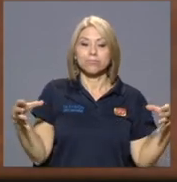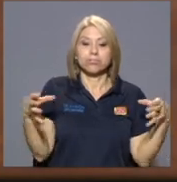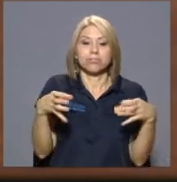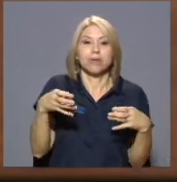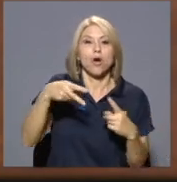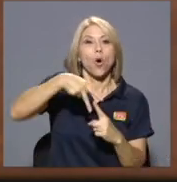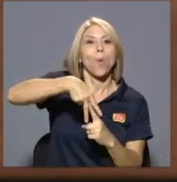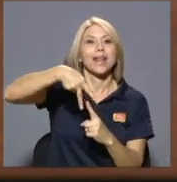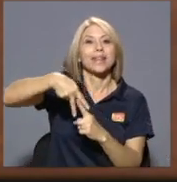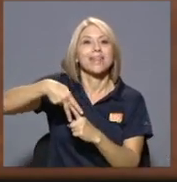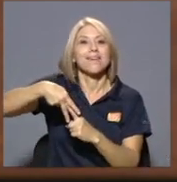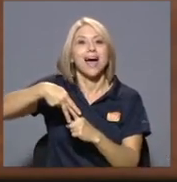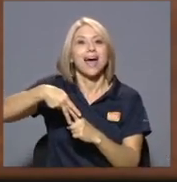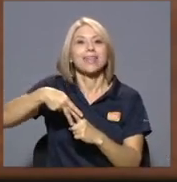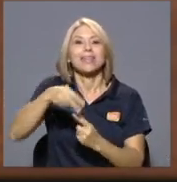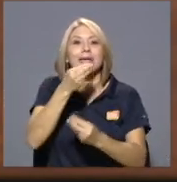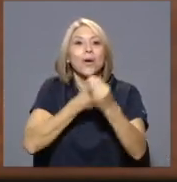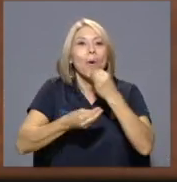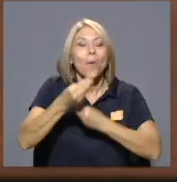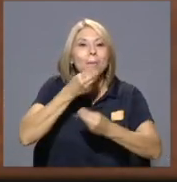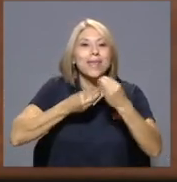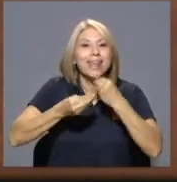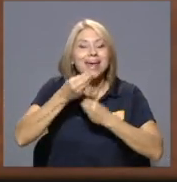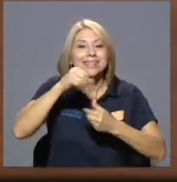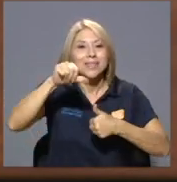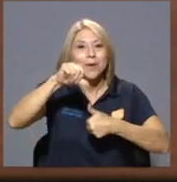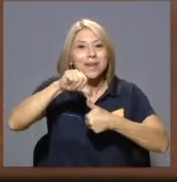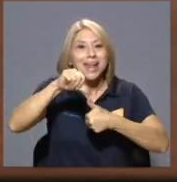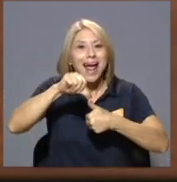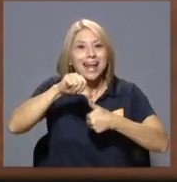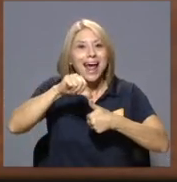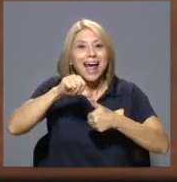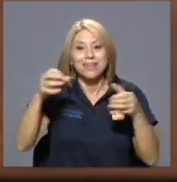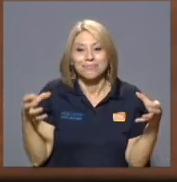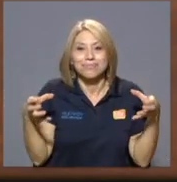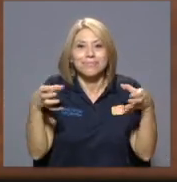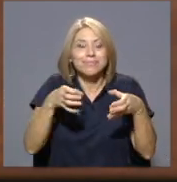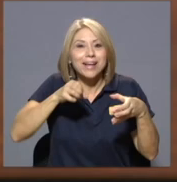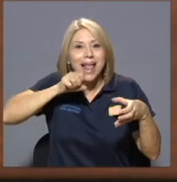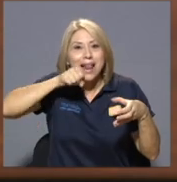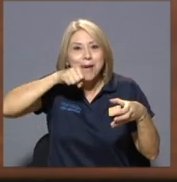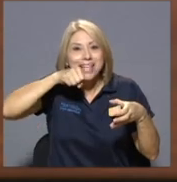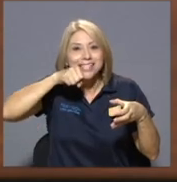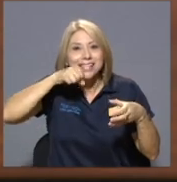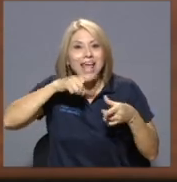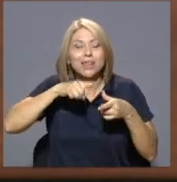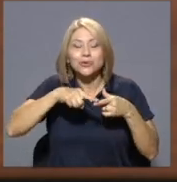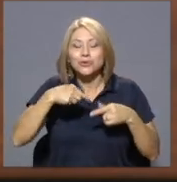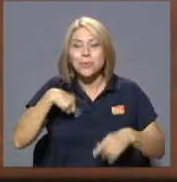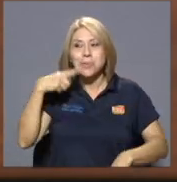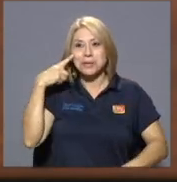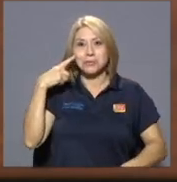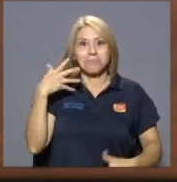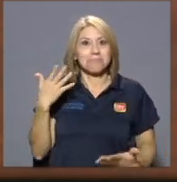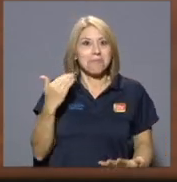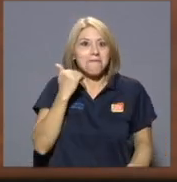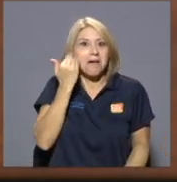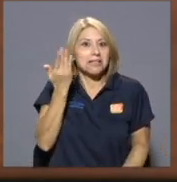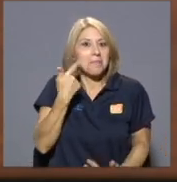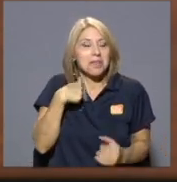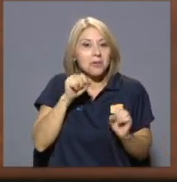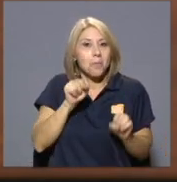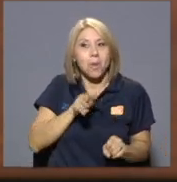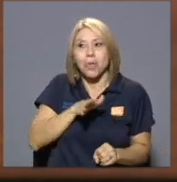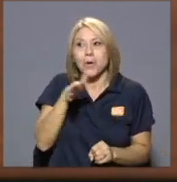de comida centroamericana, donde las une el maíz, ¿verdad? Entonces yo digo, bueno, estas propuestas, yo fácilmente puedo ir a comer a un